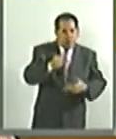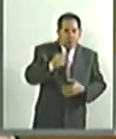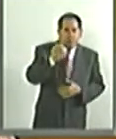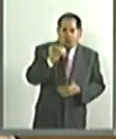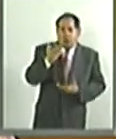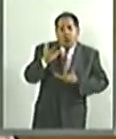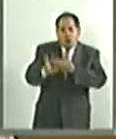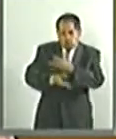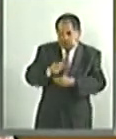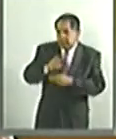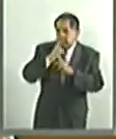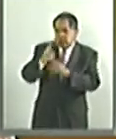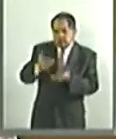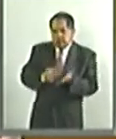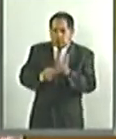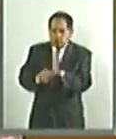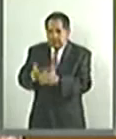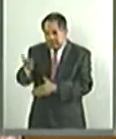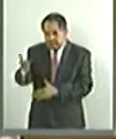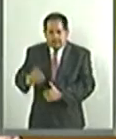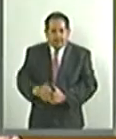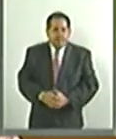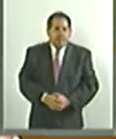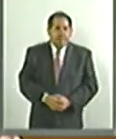rendimos cuentas.